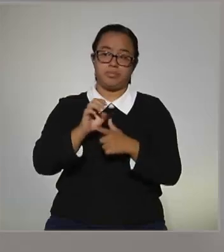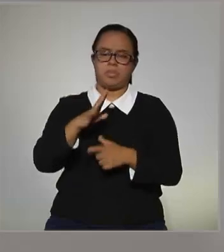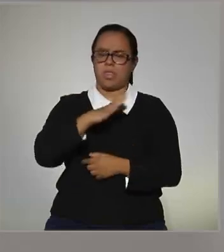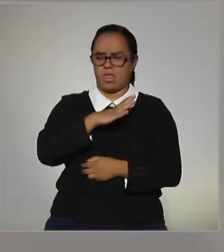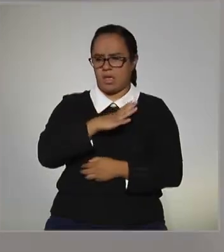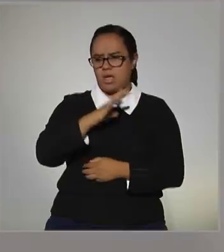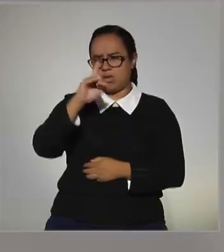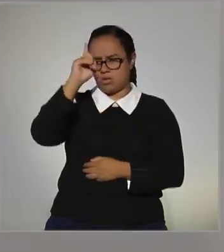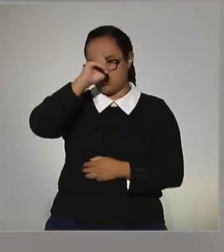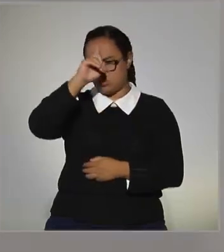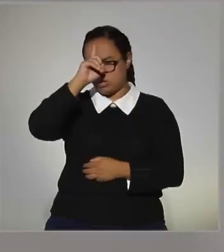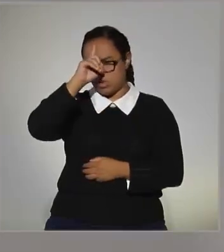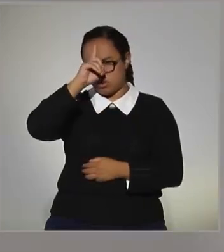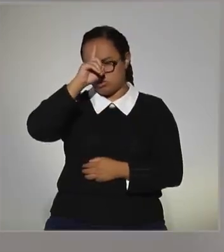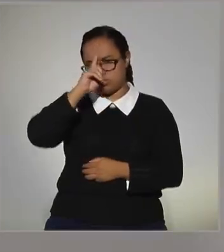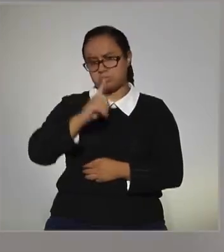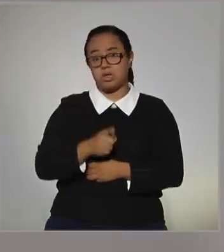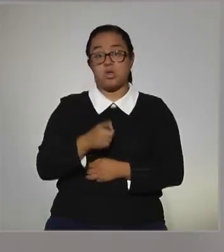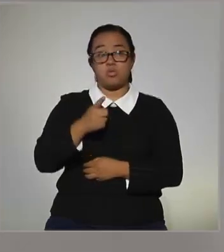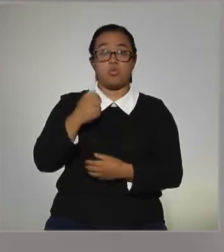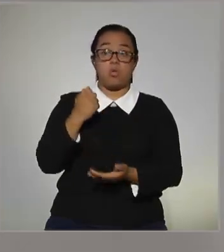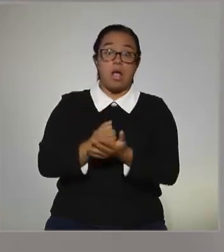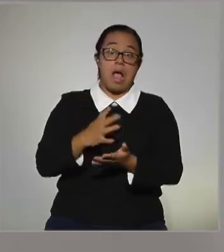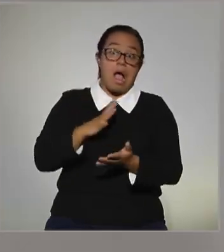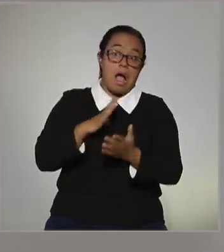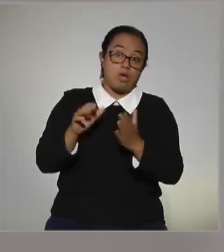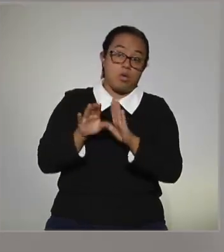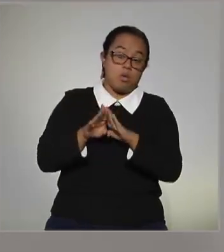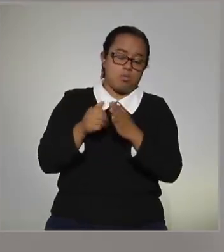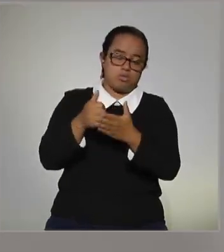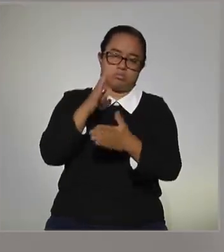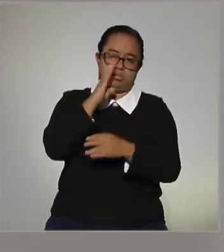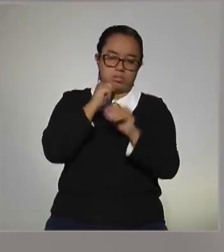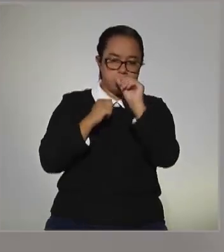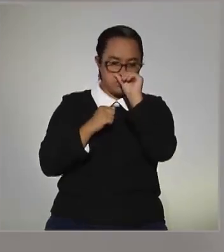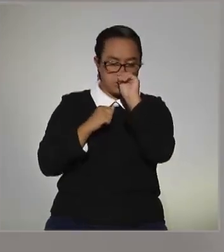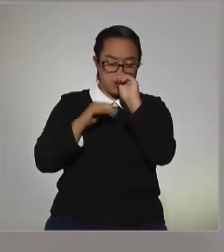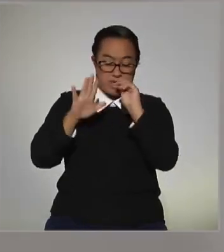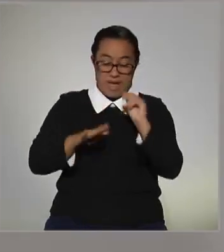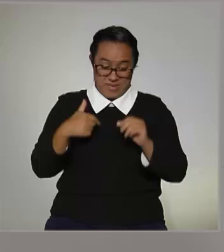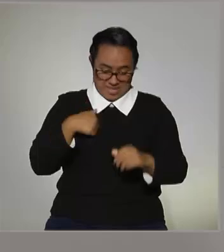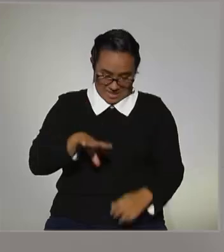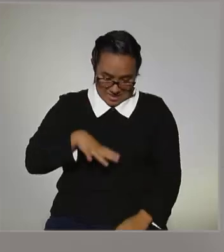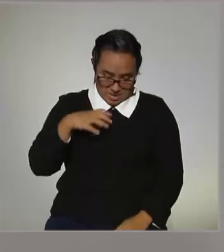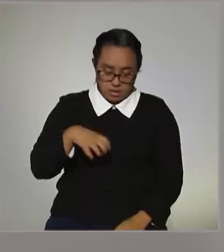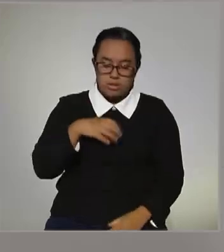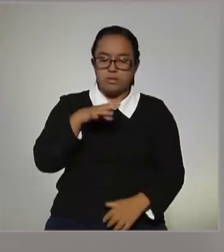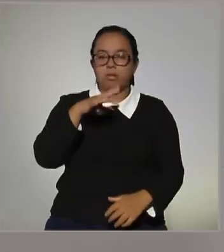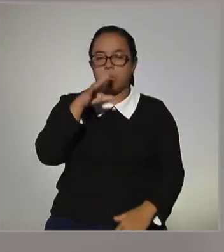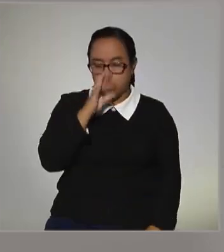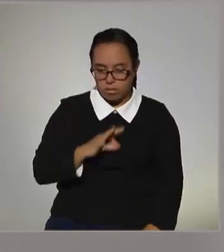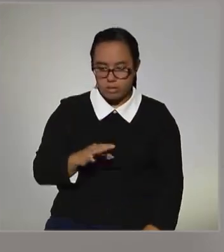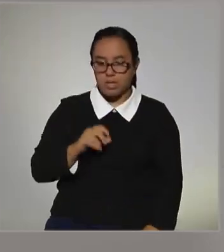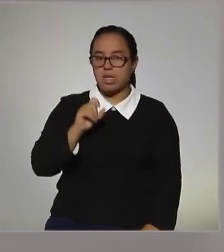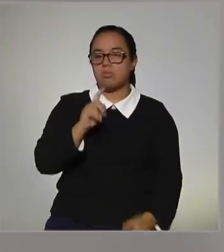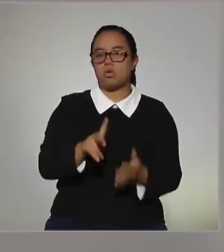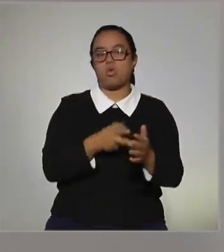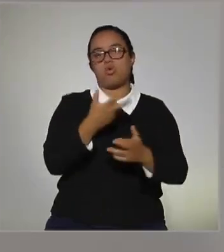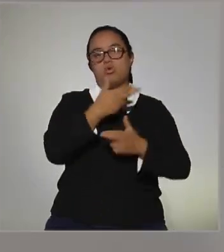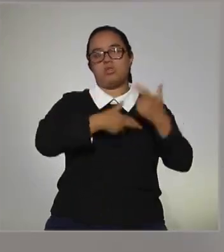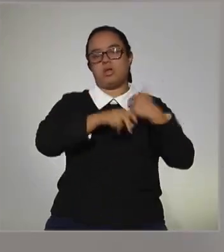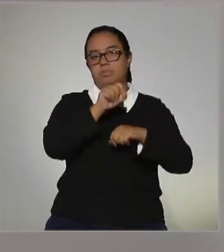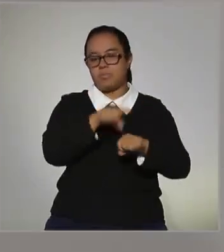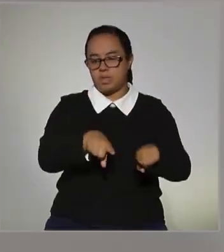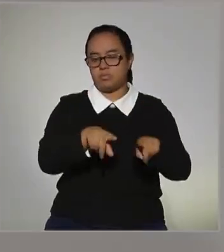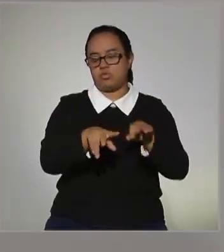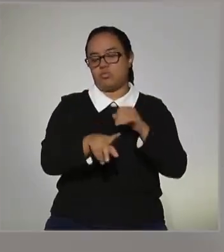mejor ellos no necesariamente en ese momento cuentan y que en el intento pues casi siempre acaba siendo fallido y entonces pues vuelven al mismo punto del problema.